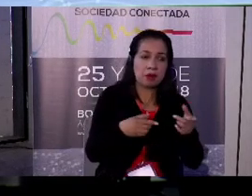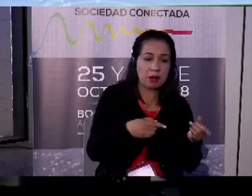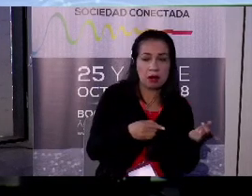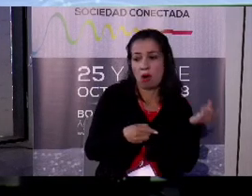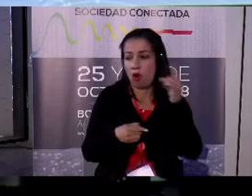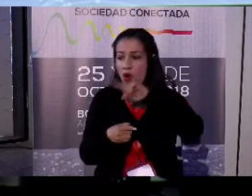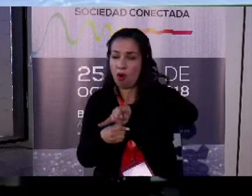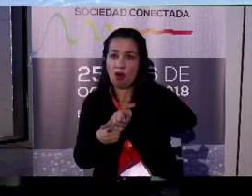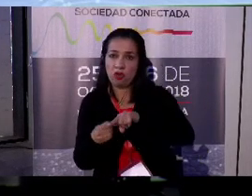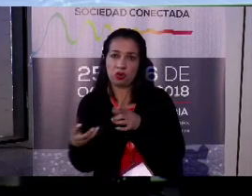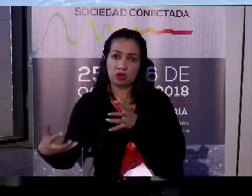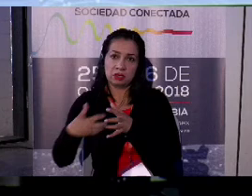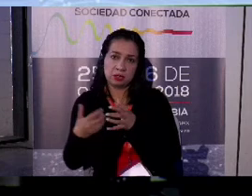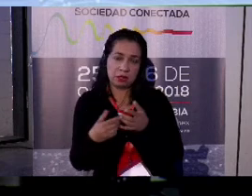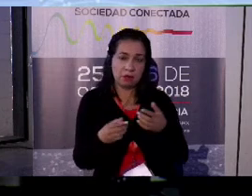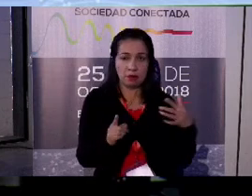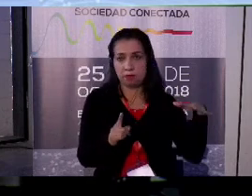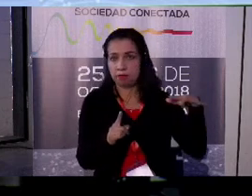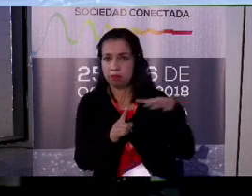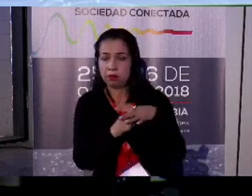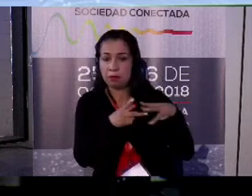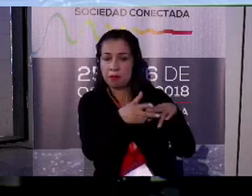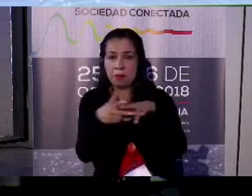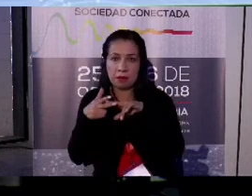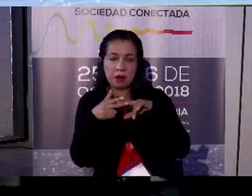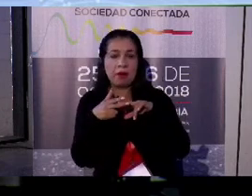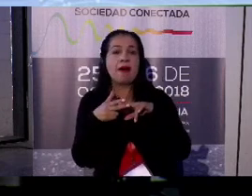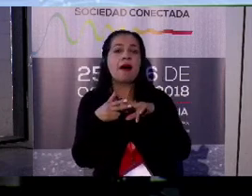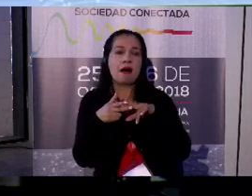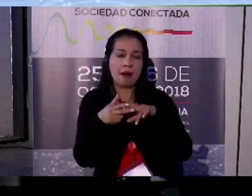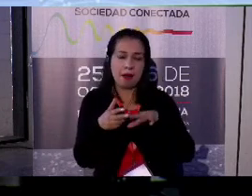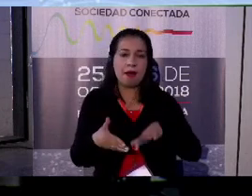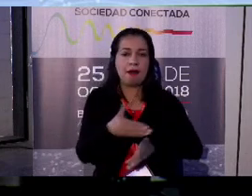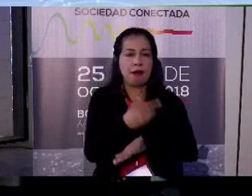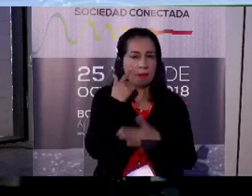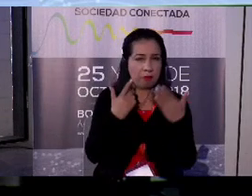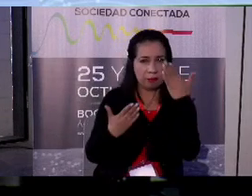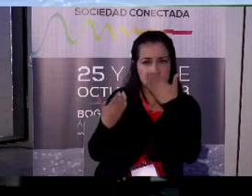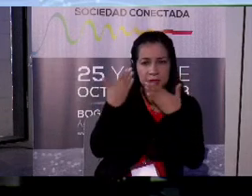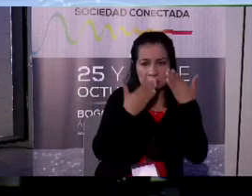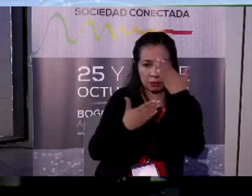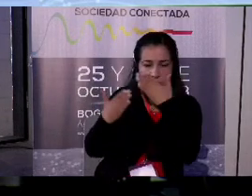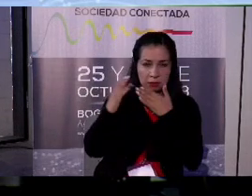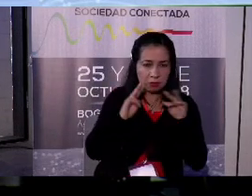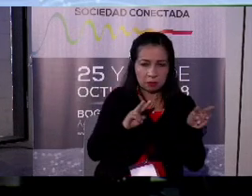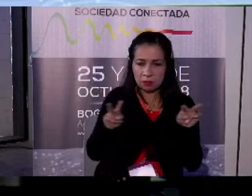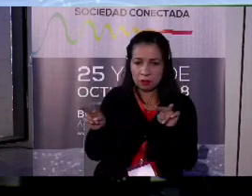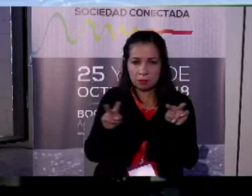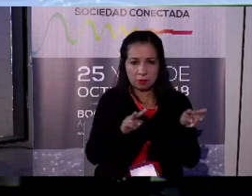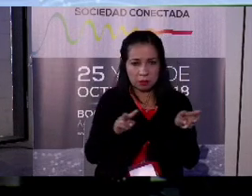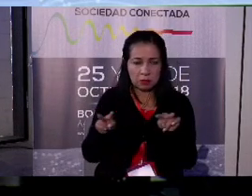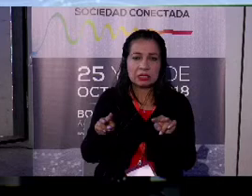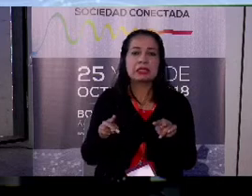podemos utilizar este tipo de simulación y tiene la ventaja de que